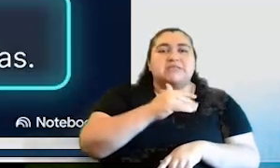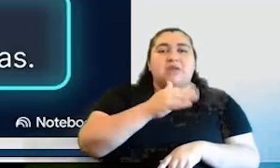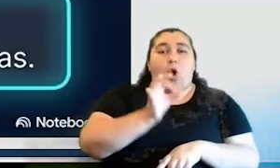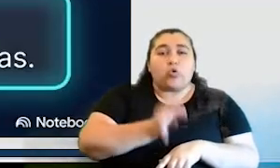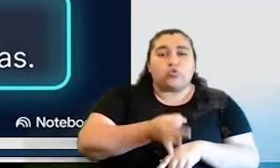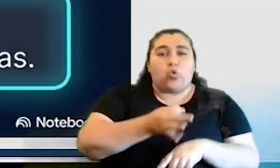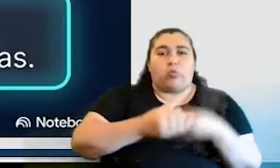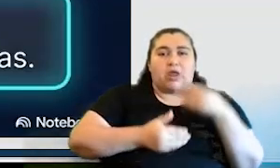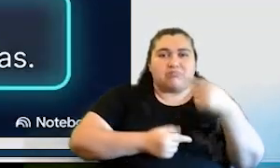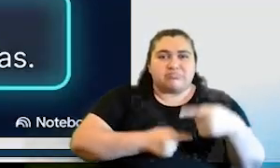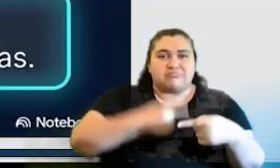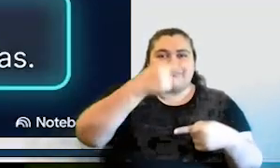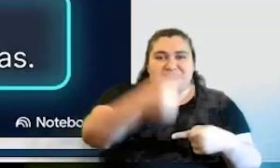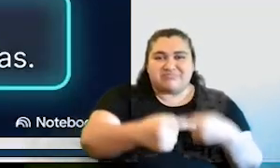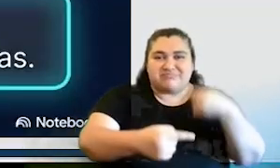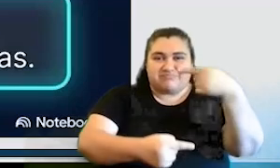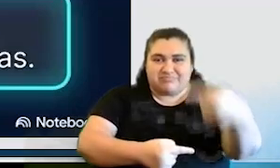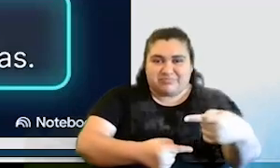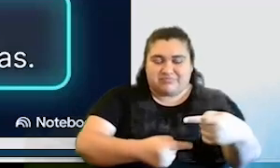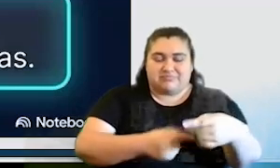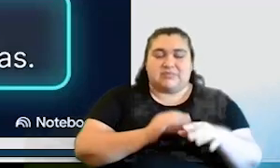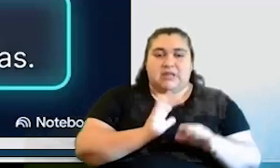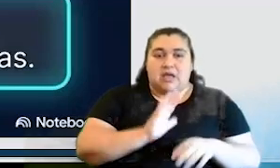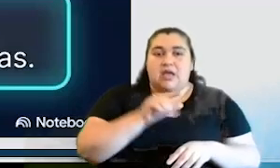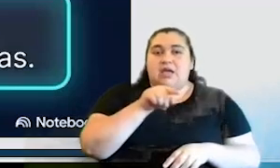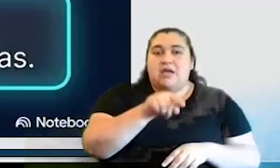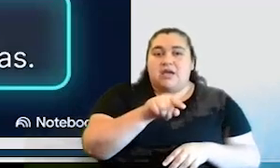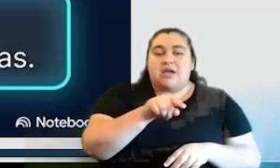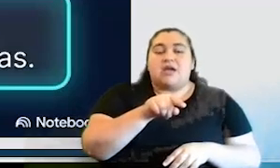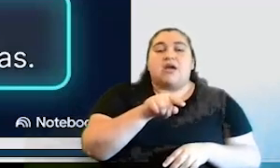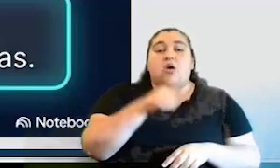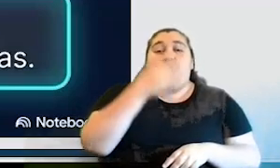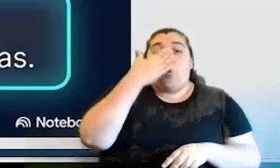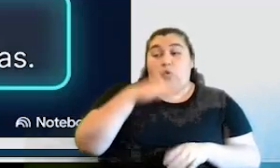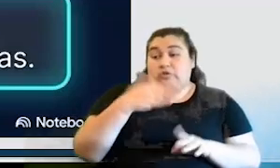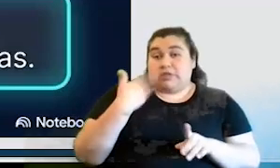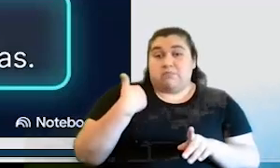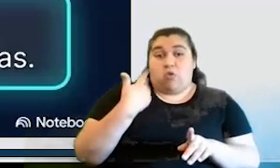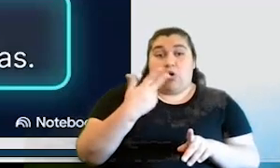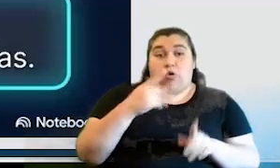año. En esta última reforma, la